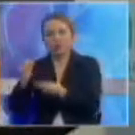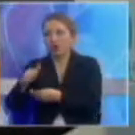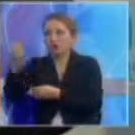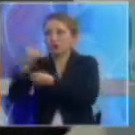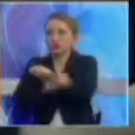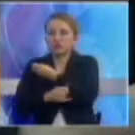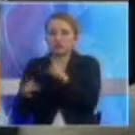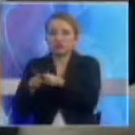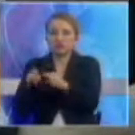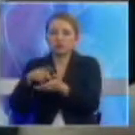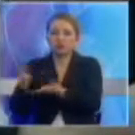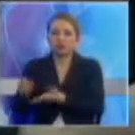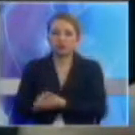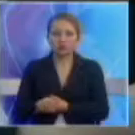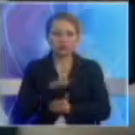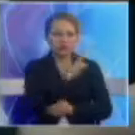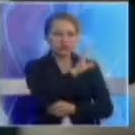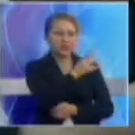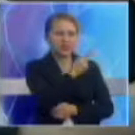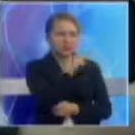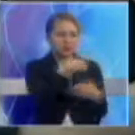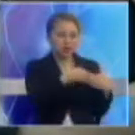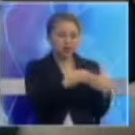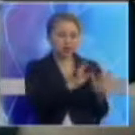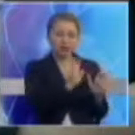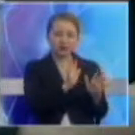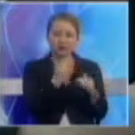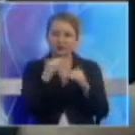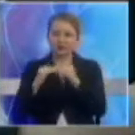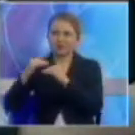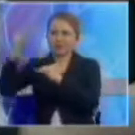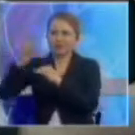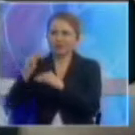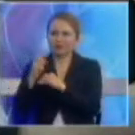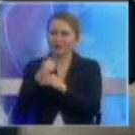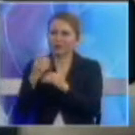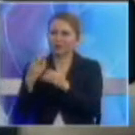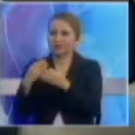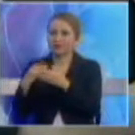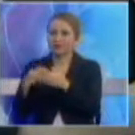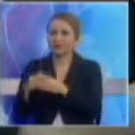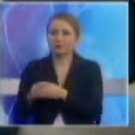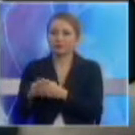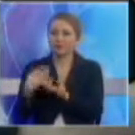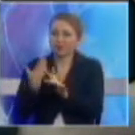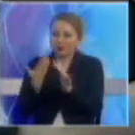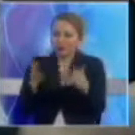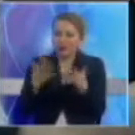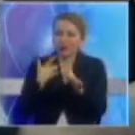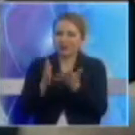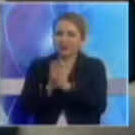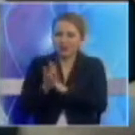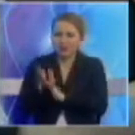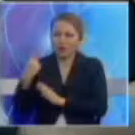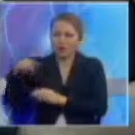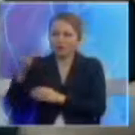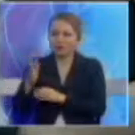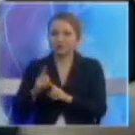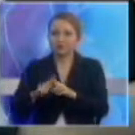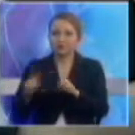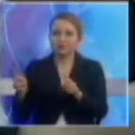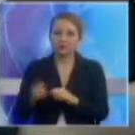extranjeros. $25,000? No, esto está por fuera del escalafón, y esa remuneración no existe en ningún caso,